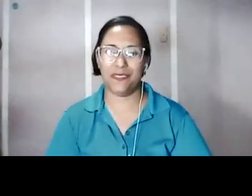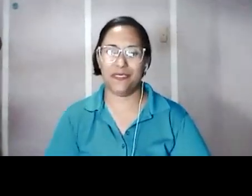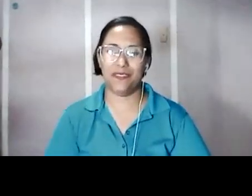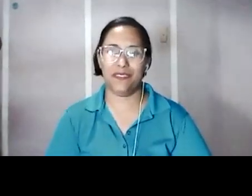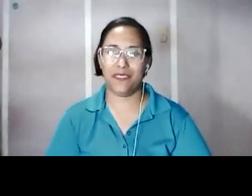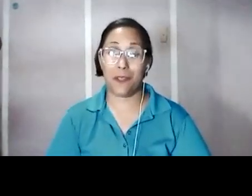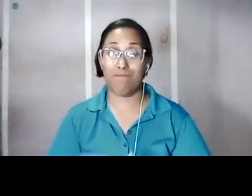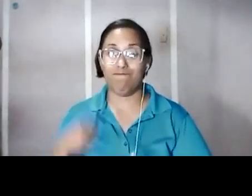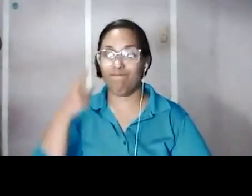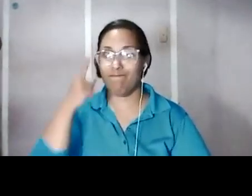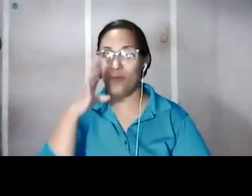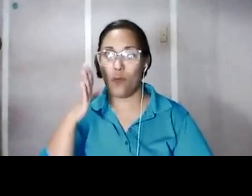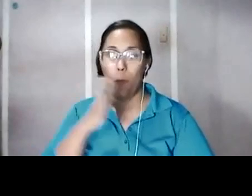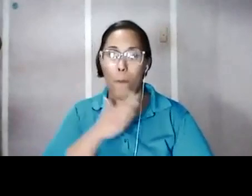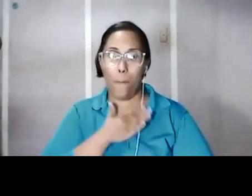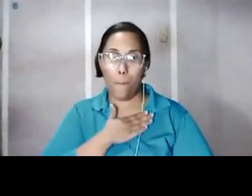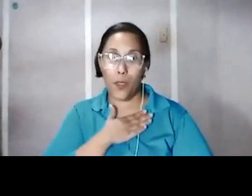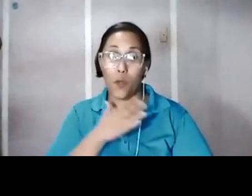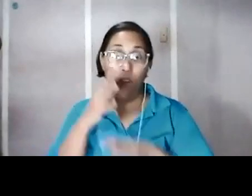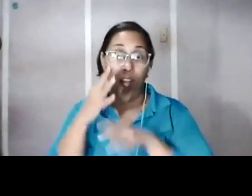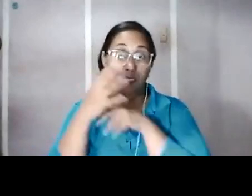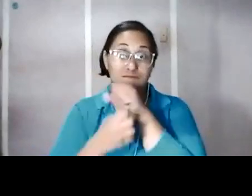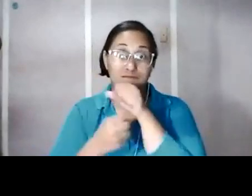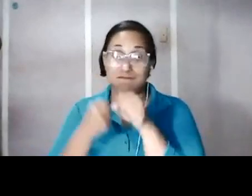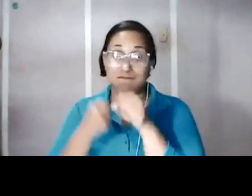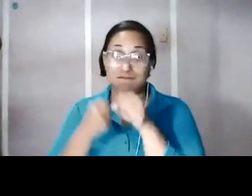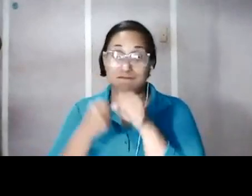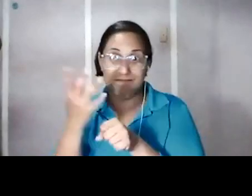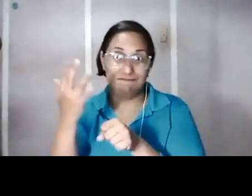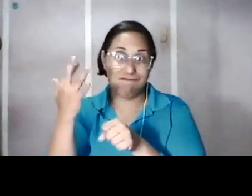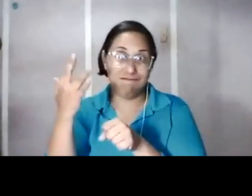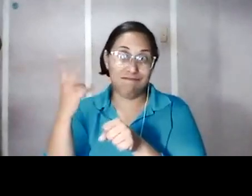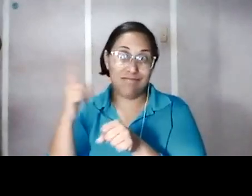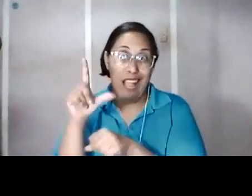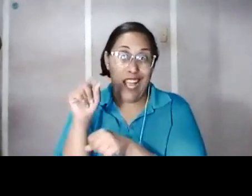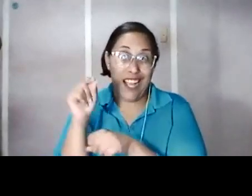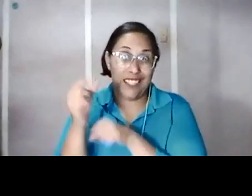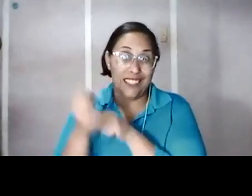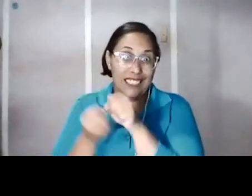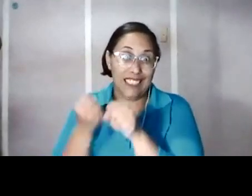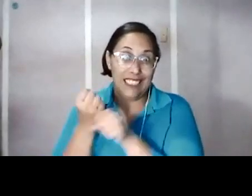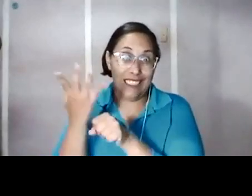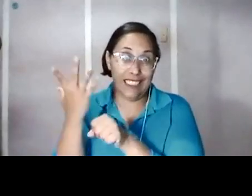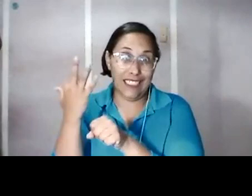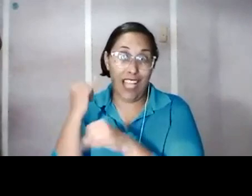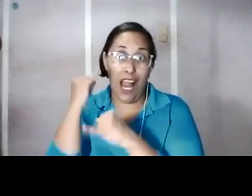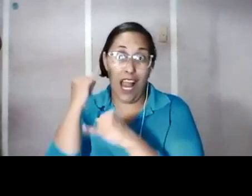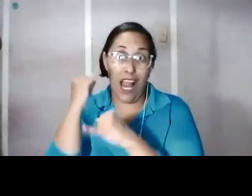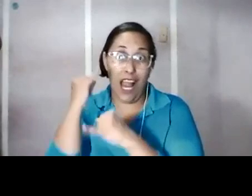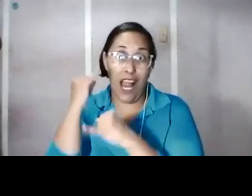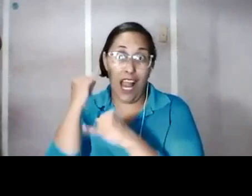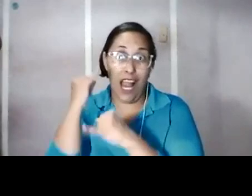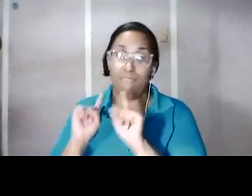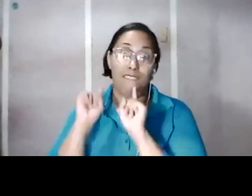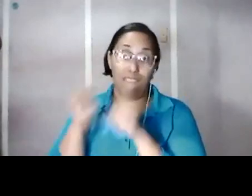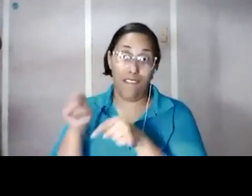Dios mío, yo hace centurias, yo hace más de 2 décadas. Yo creo que la última vez que yo fui a